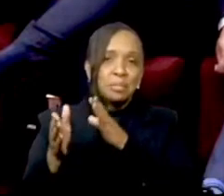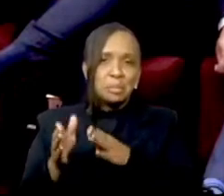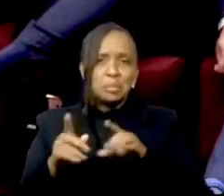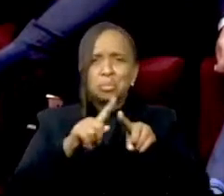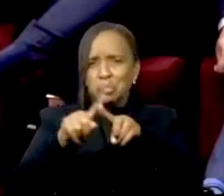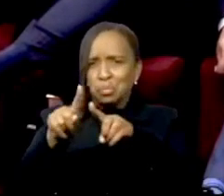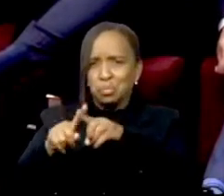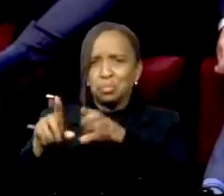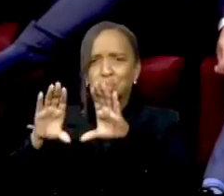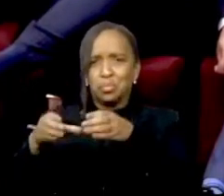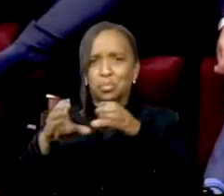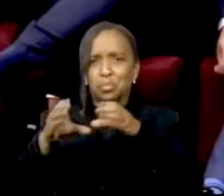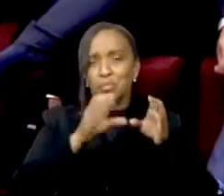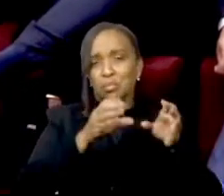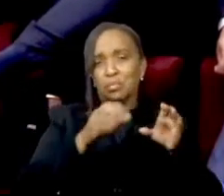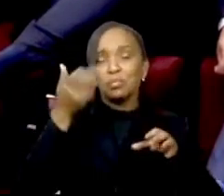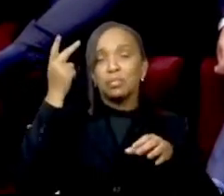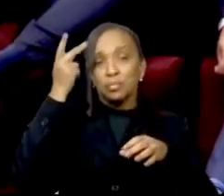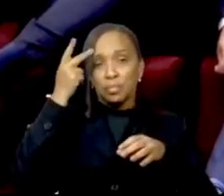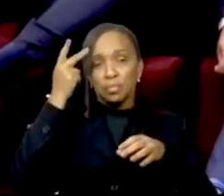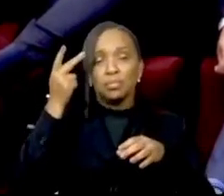esta asamblea revisora.